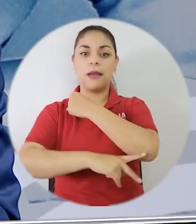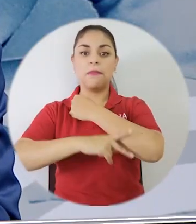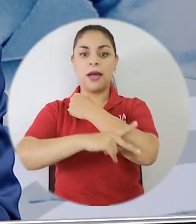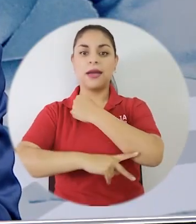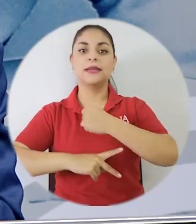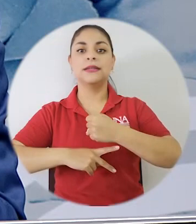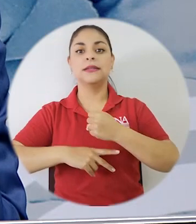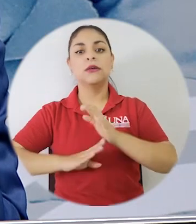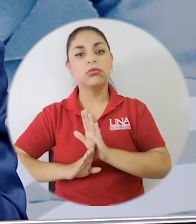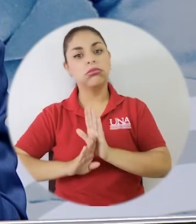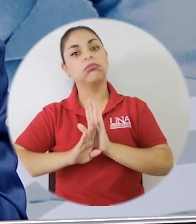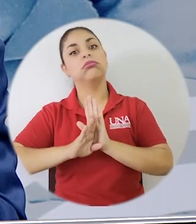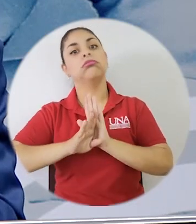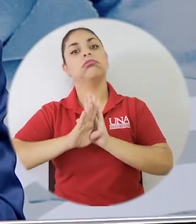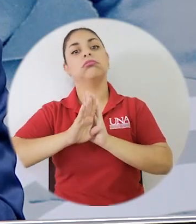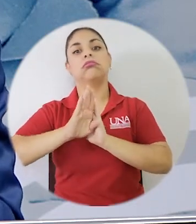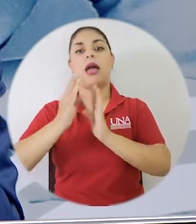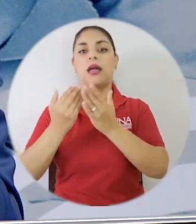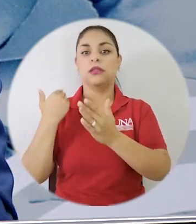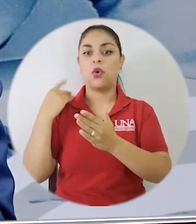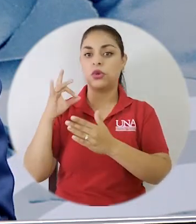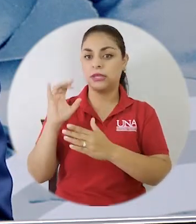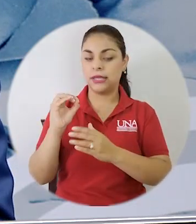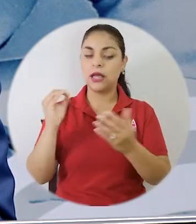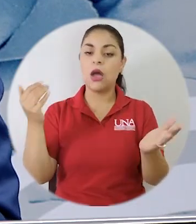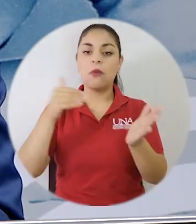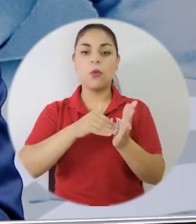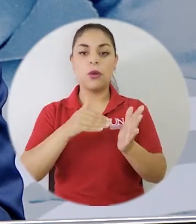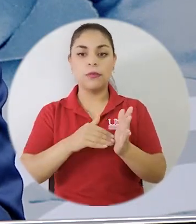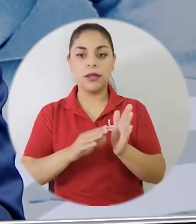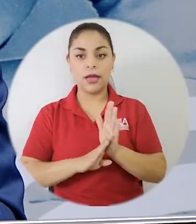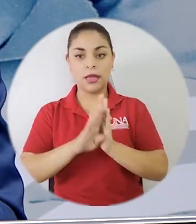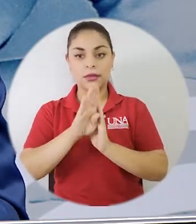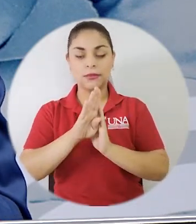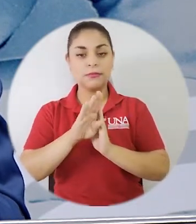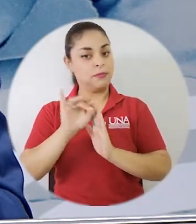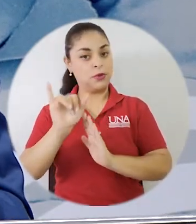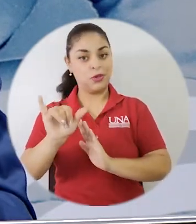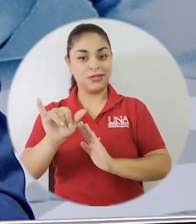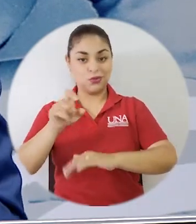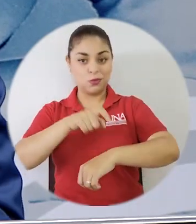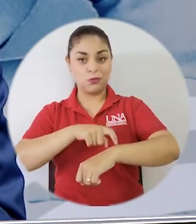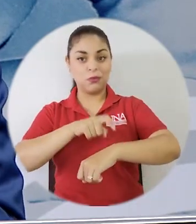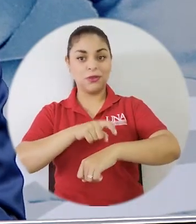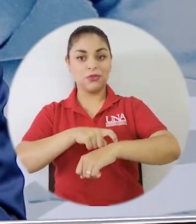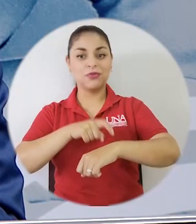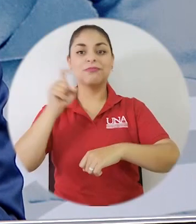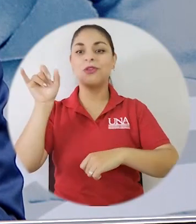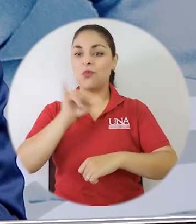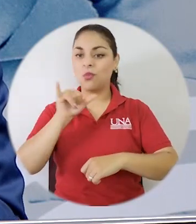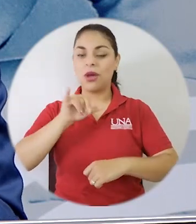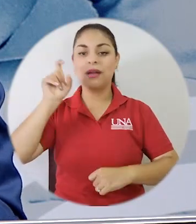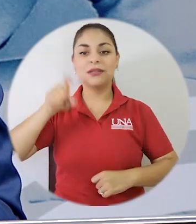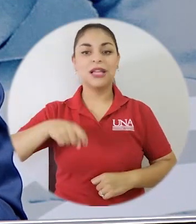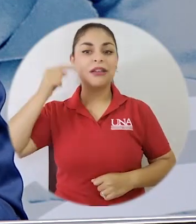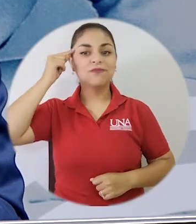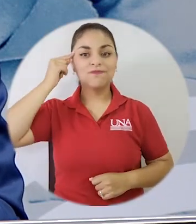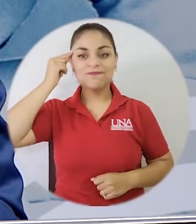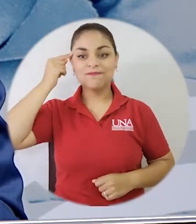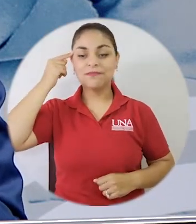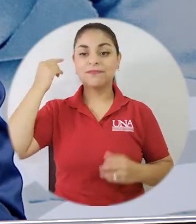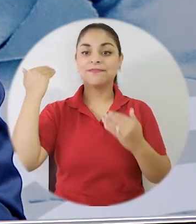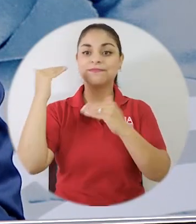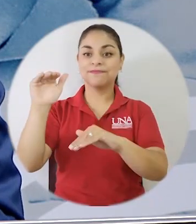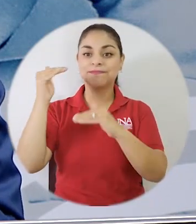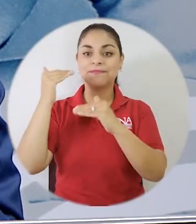crisis de los 80 y volver a crecer. Sin embargo, este es un momento en el cual también tenemos que reflexionar sobre las